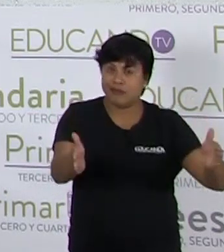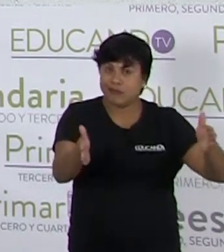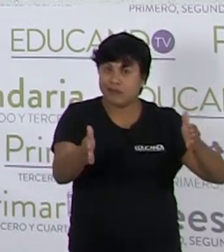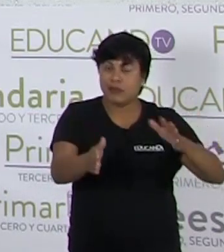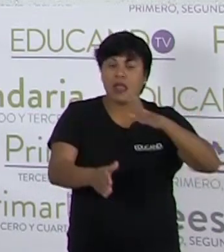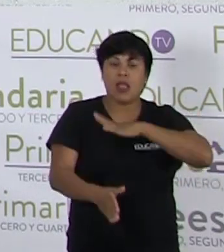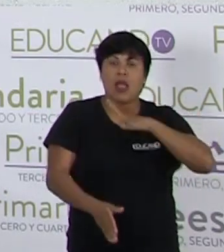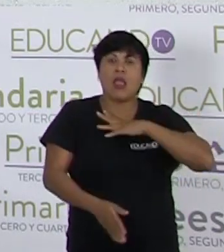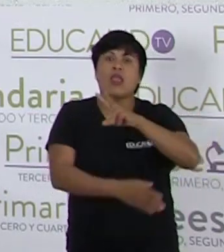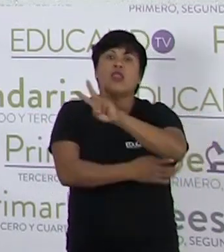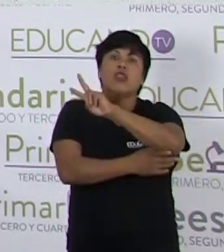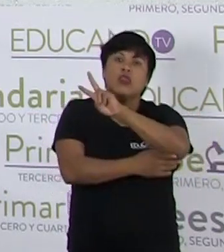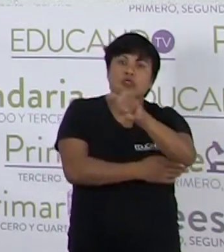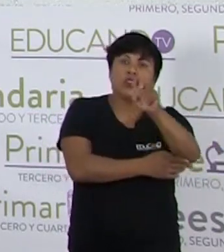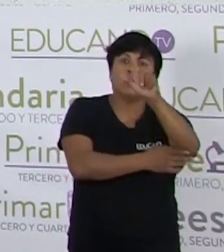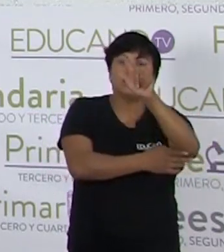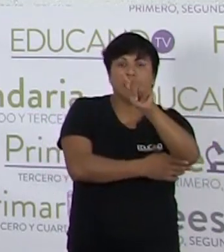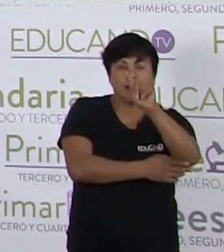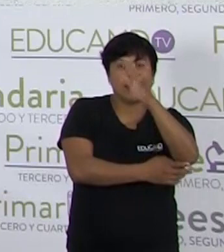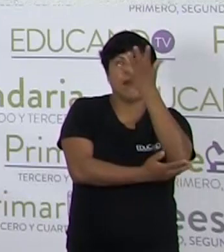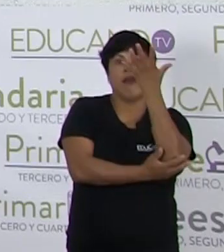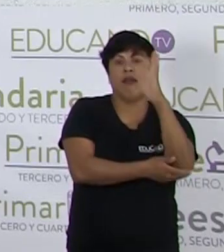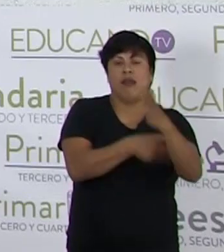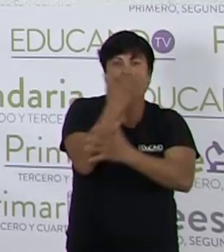habría 270